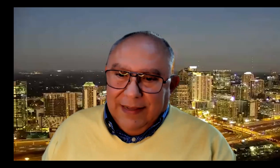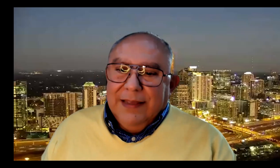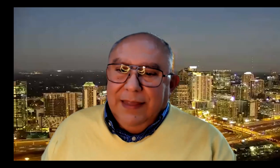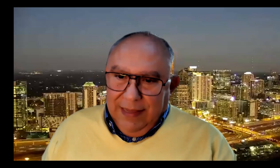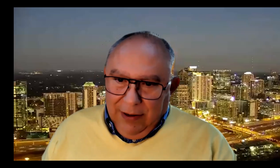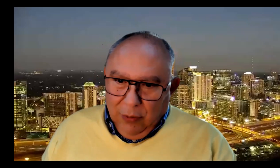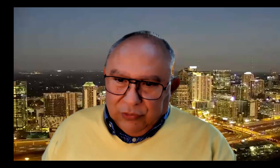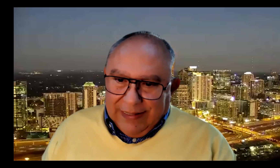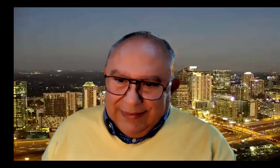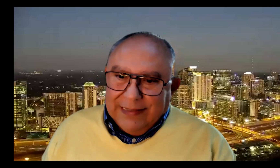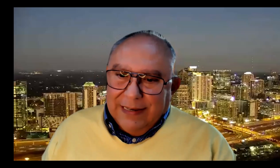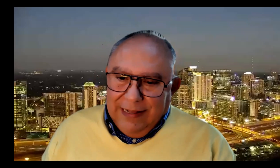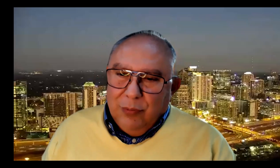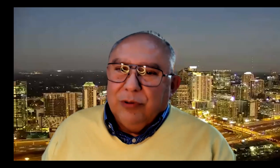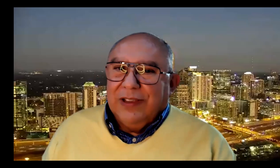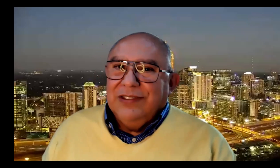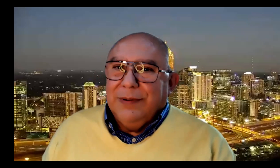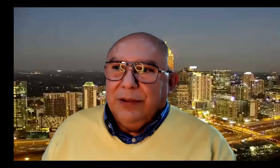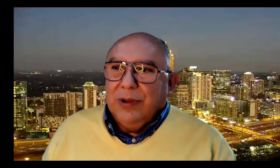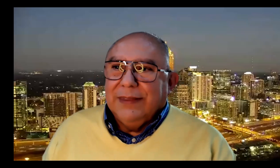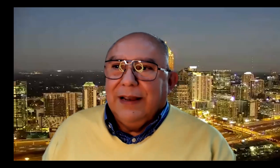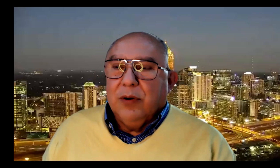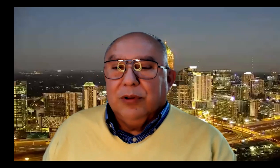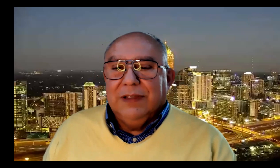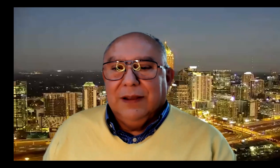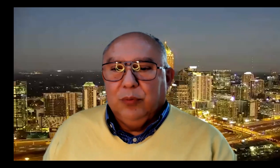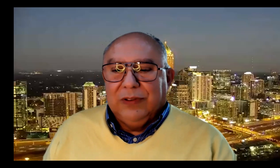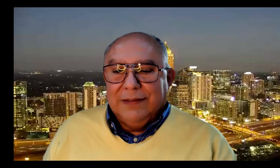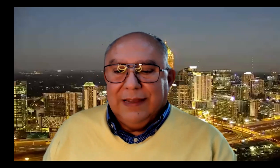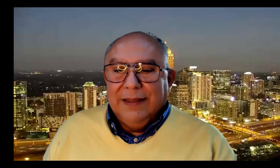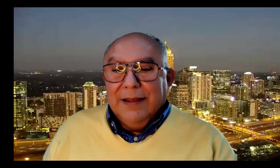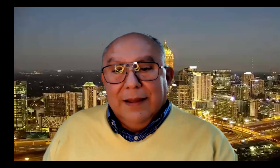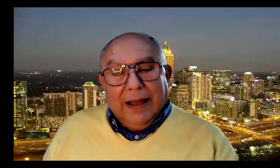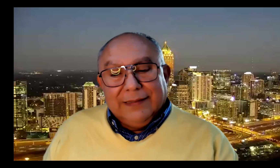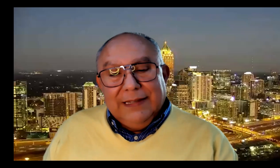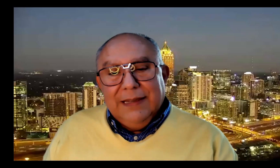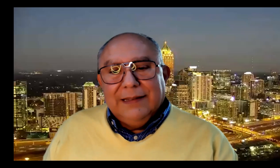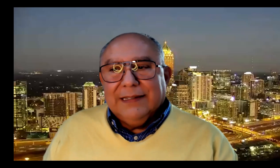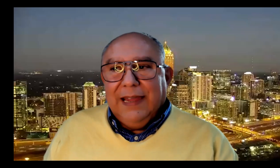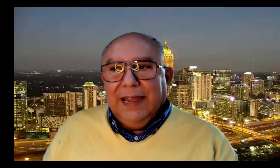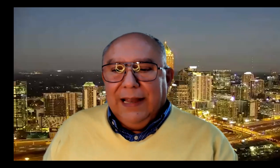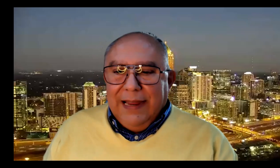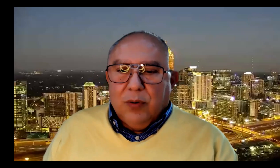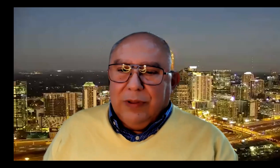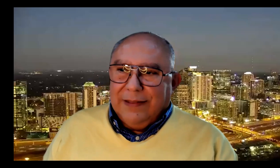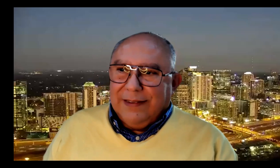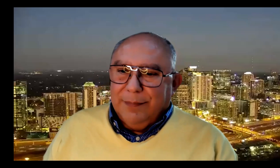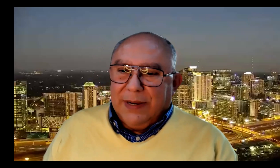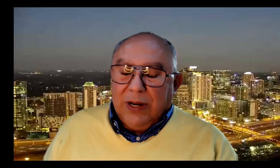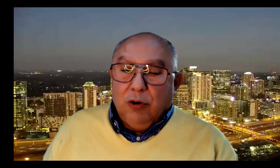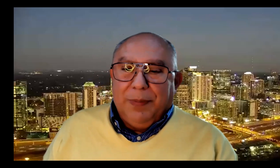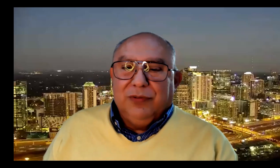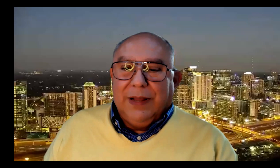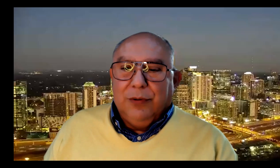licencias, y los han detenido y los han llevado ante la Corte de Justicia. Así es que el hijo de